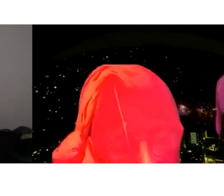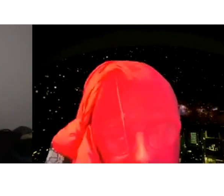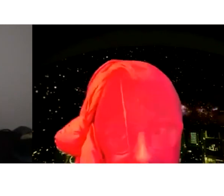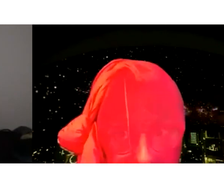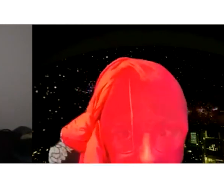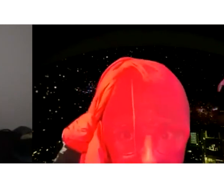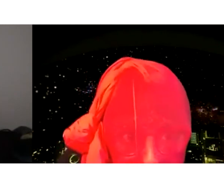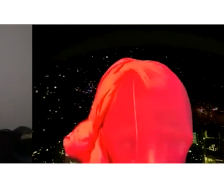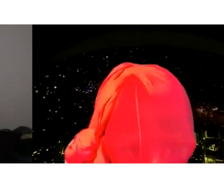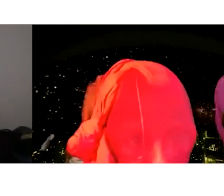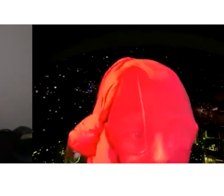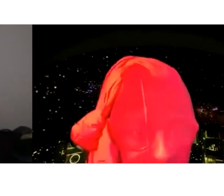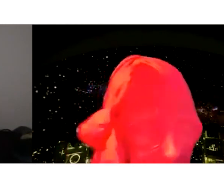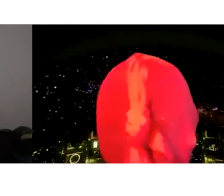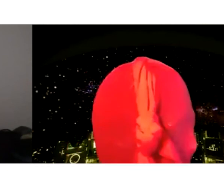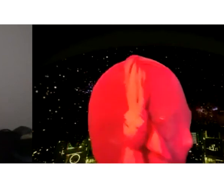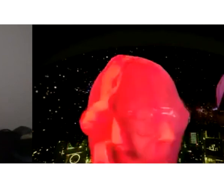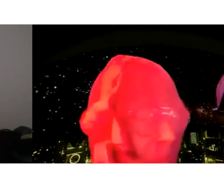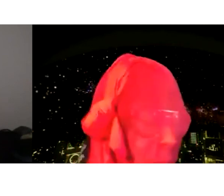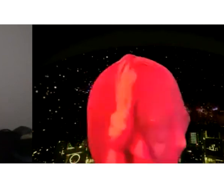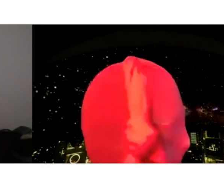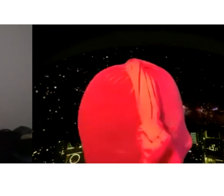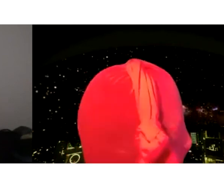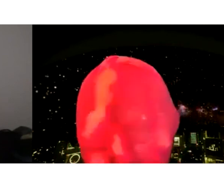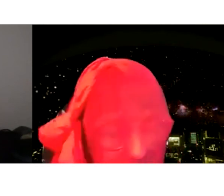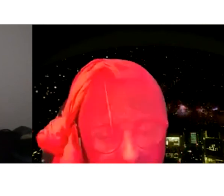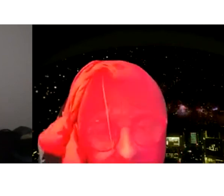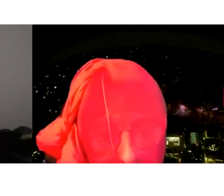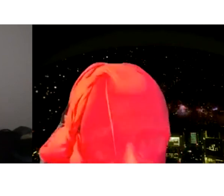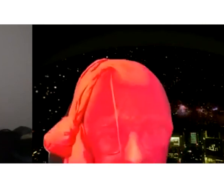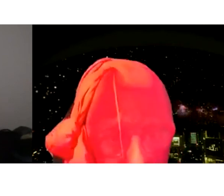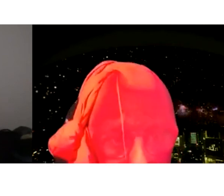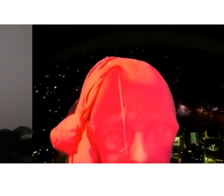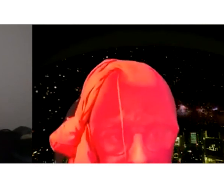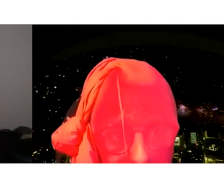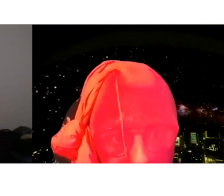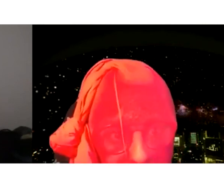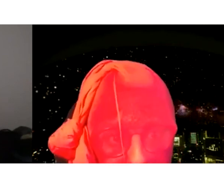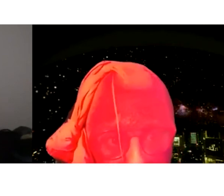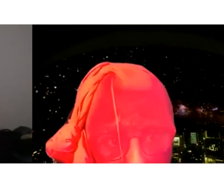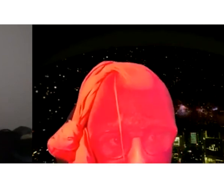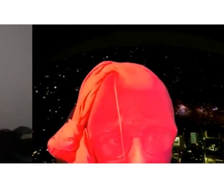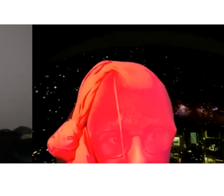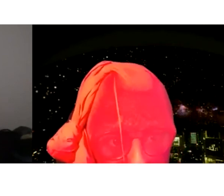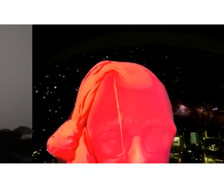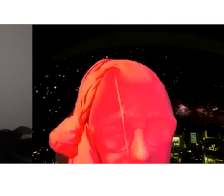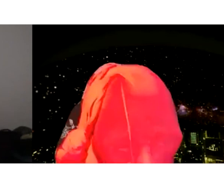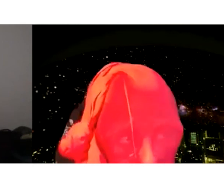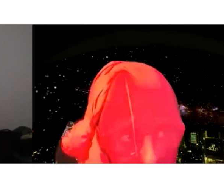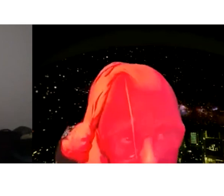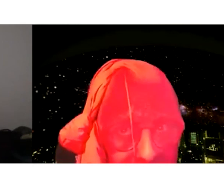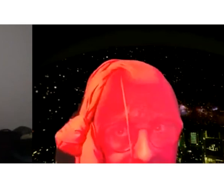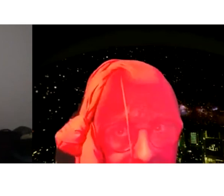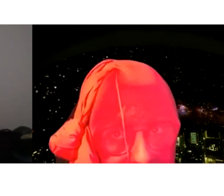bueno, las madres y las amigas, y la comunidad. Los familiares, ¿no? Los queridos de